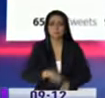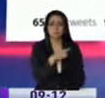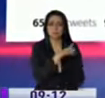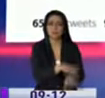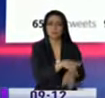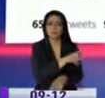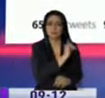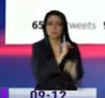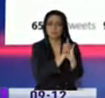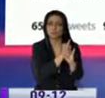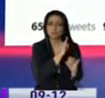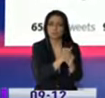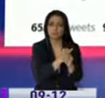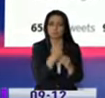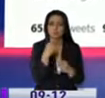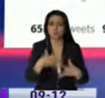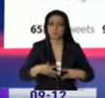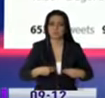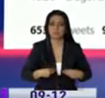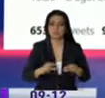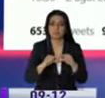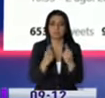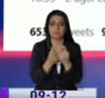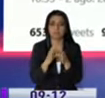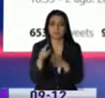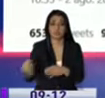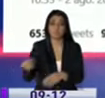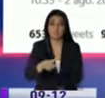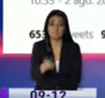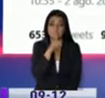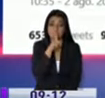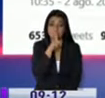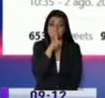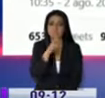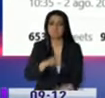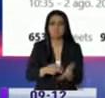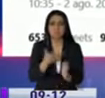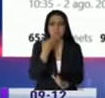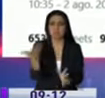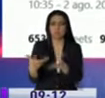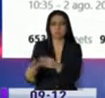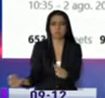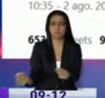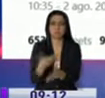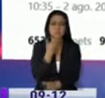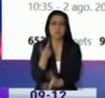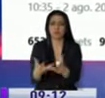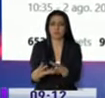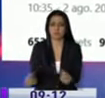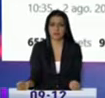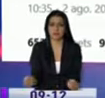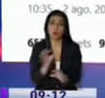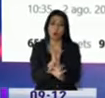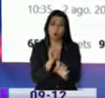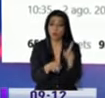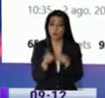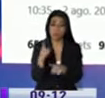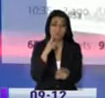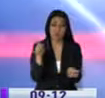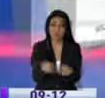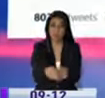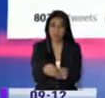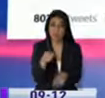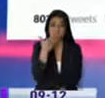institucionalizada no la puede aceptar AP. Si AP calla ante esto, es mejor que desaparezca. O, los que no toleramos el